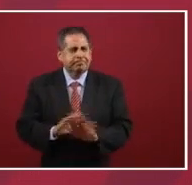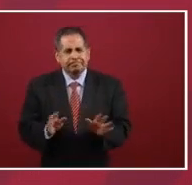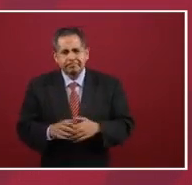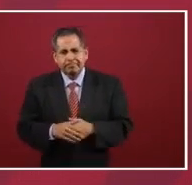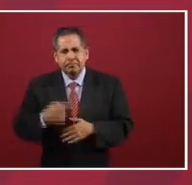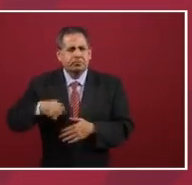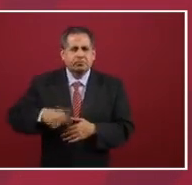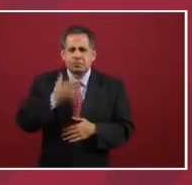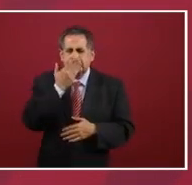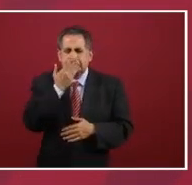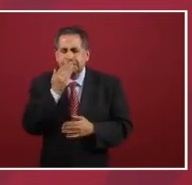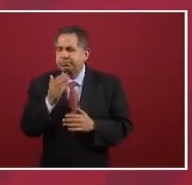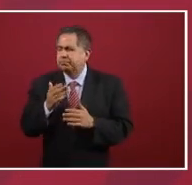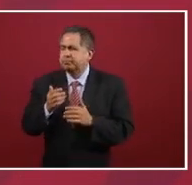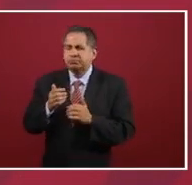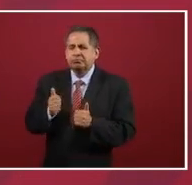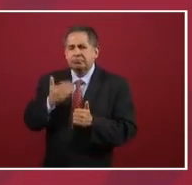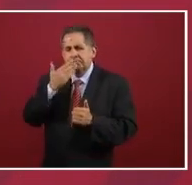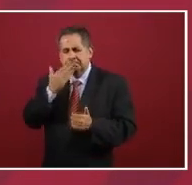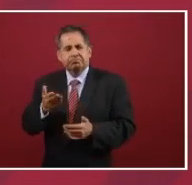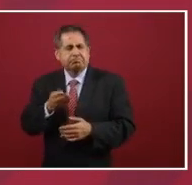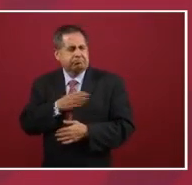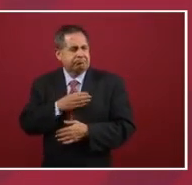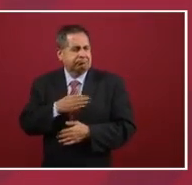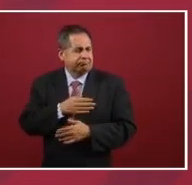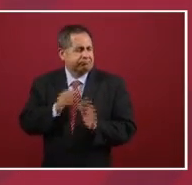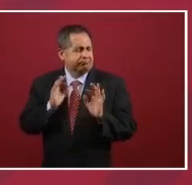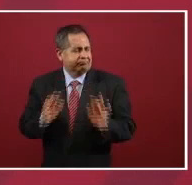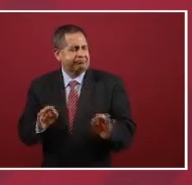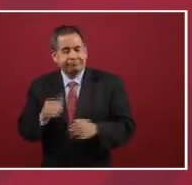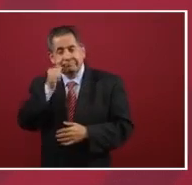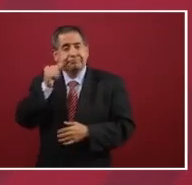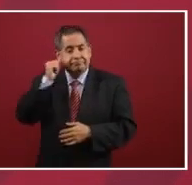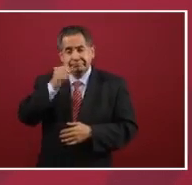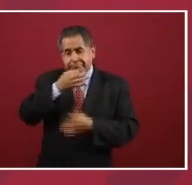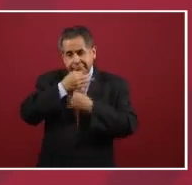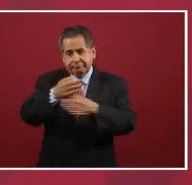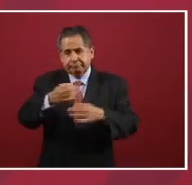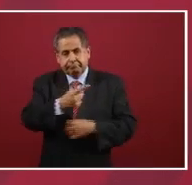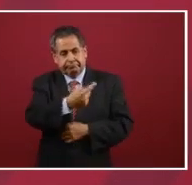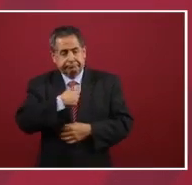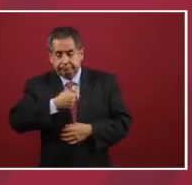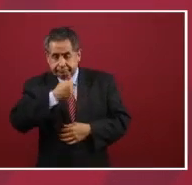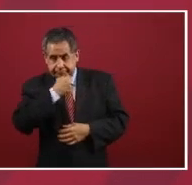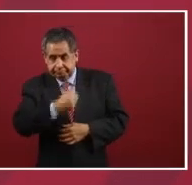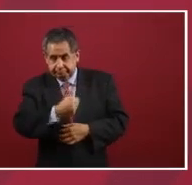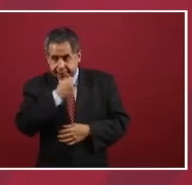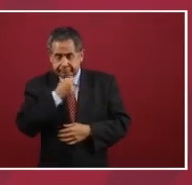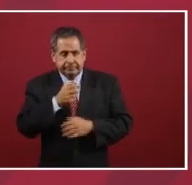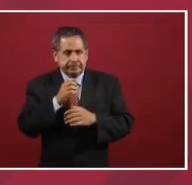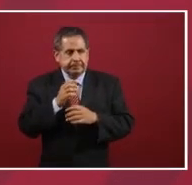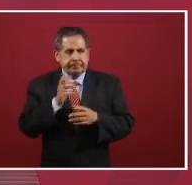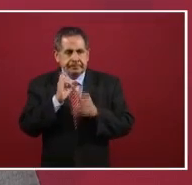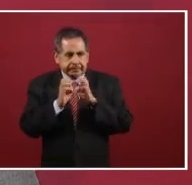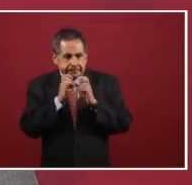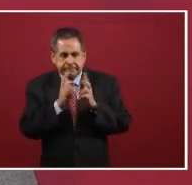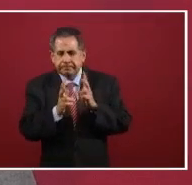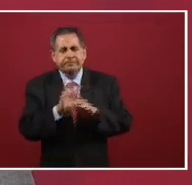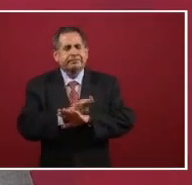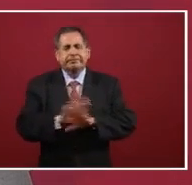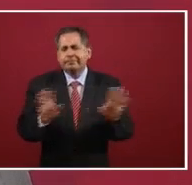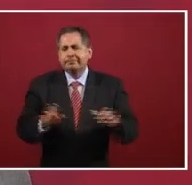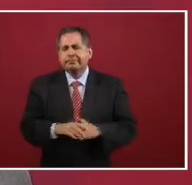estamos bien y de buenas. Ayer lo dije en una entrevista a una